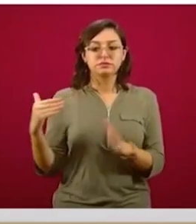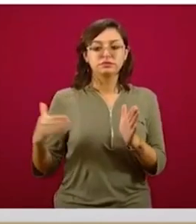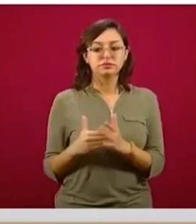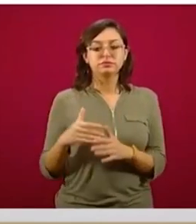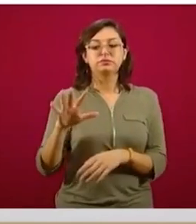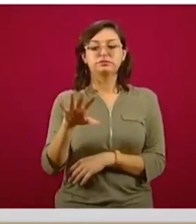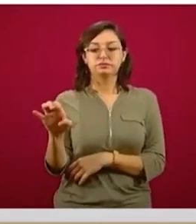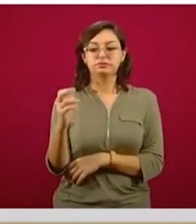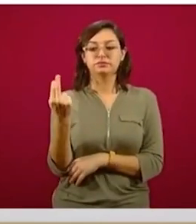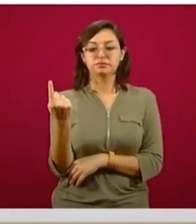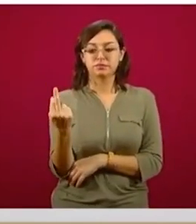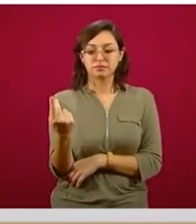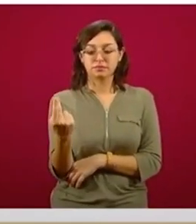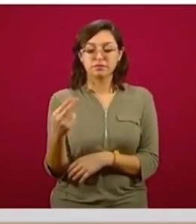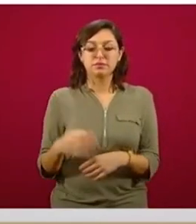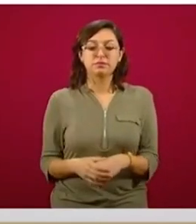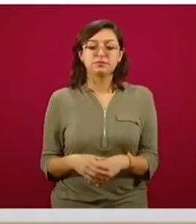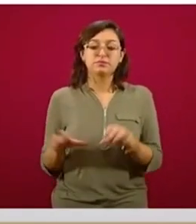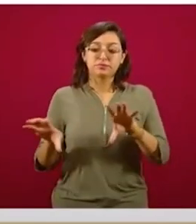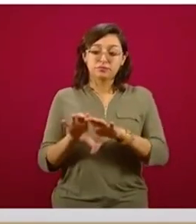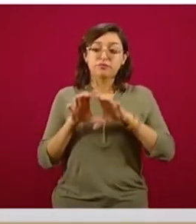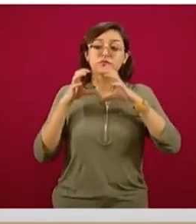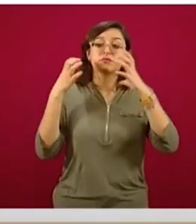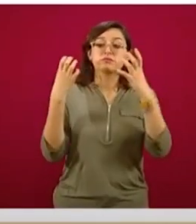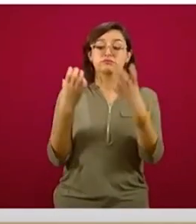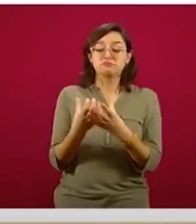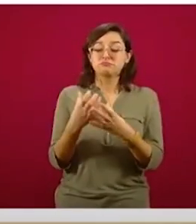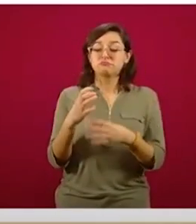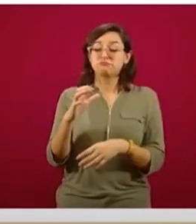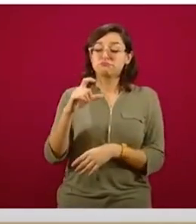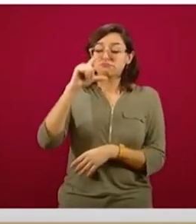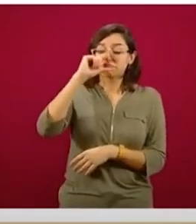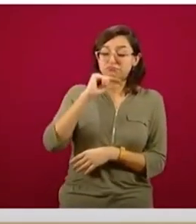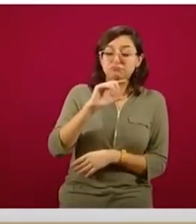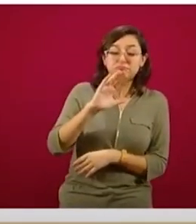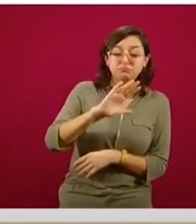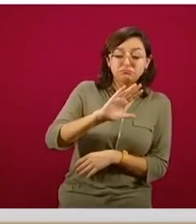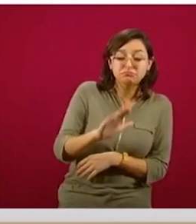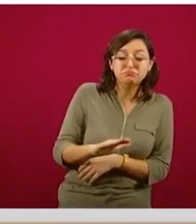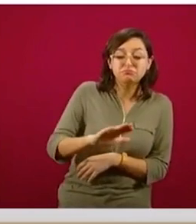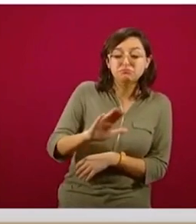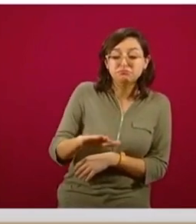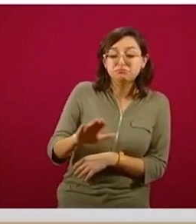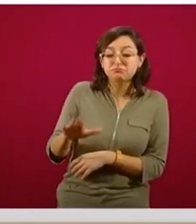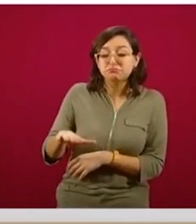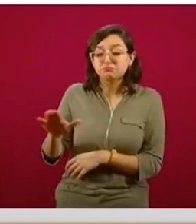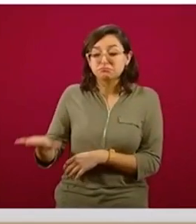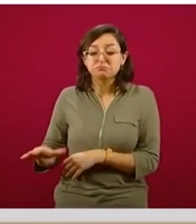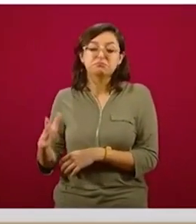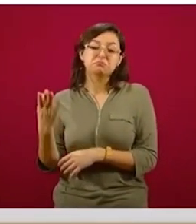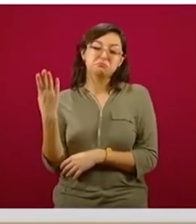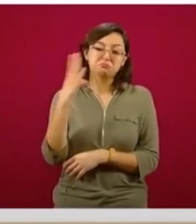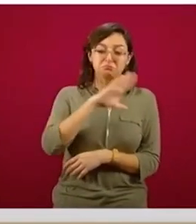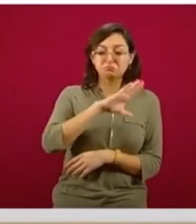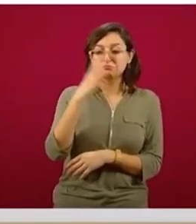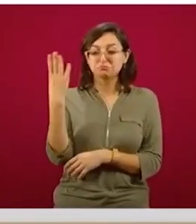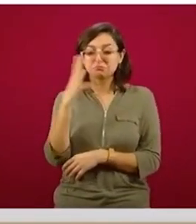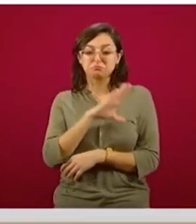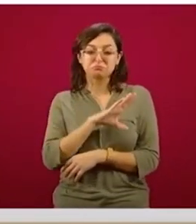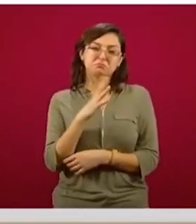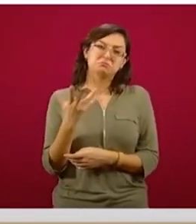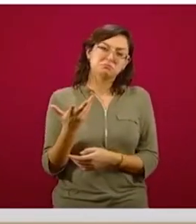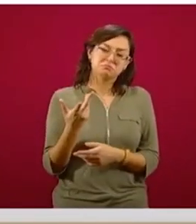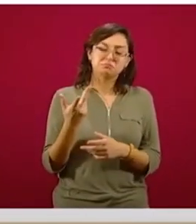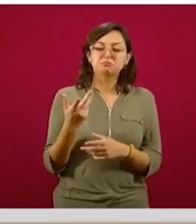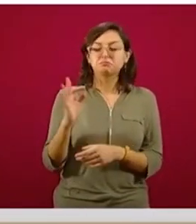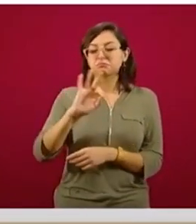la tasa del italia global ha estado cambiando ha estado oscilando en el mundo y ha estado alrededor de 7 en promedio